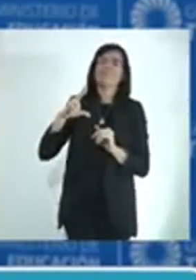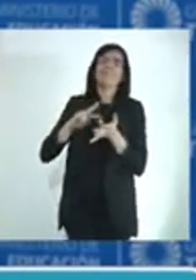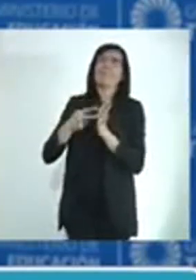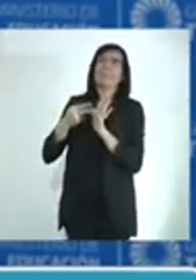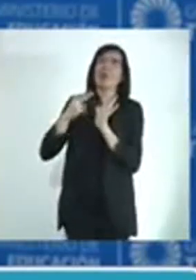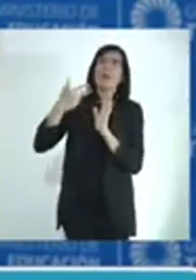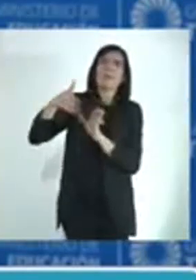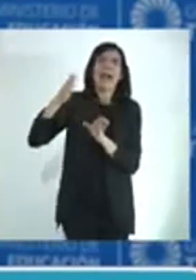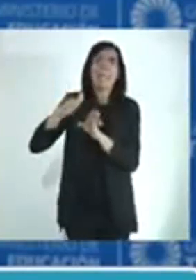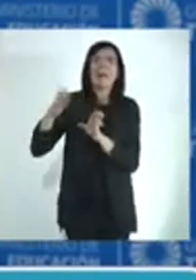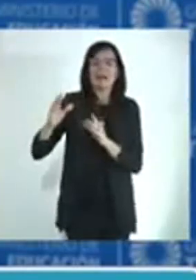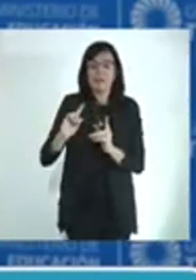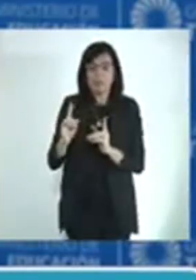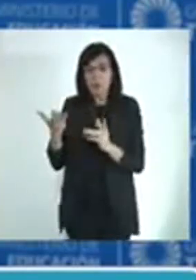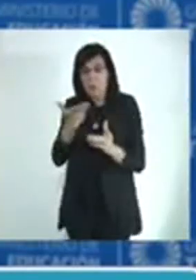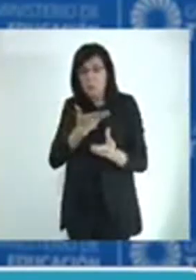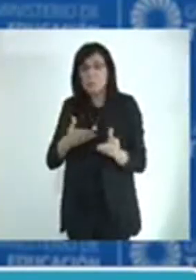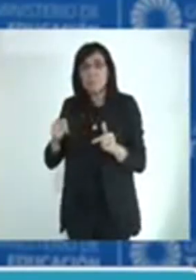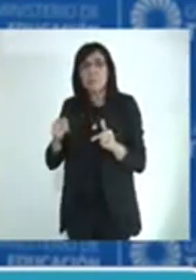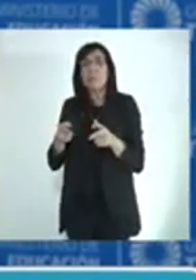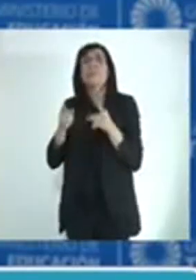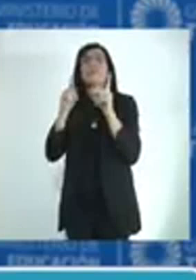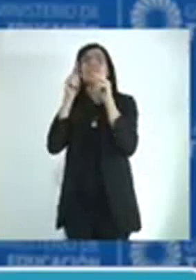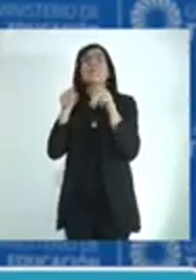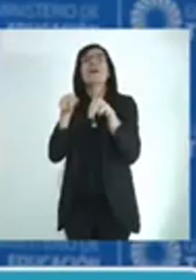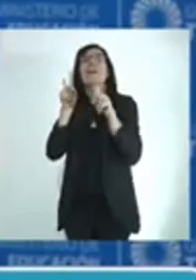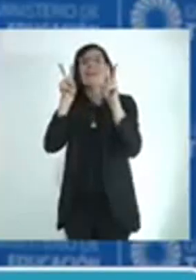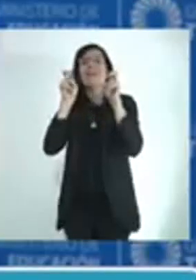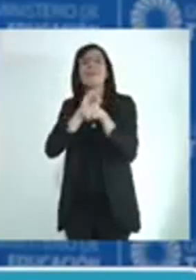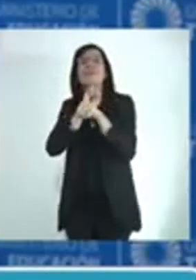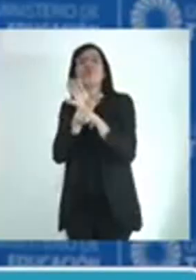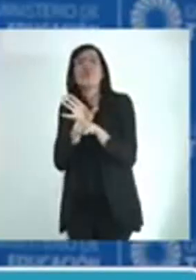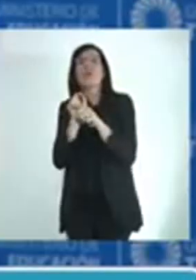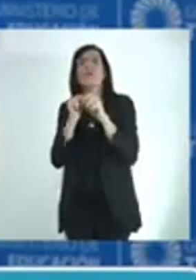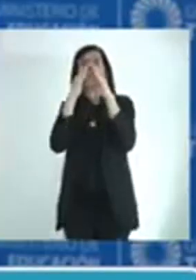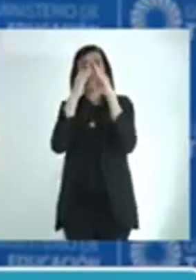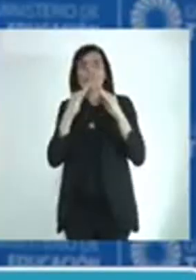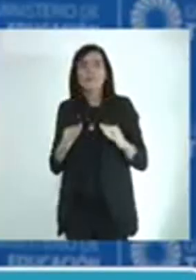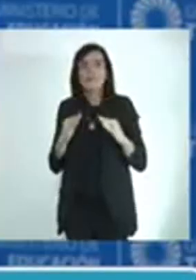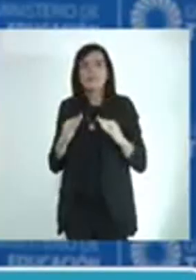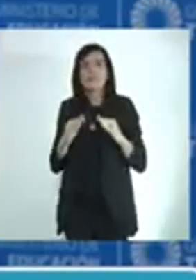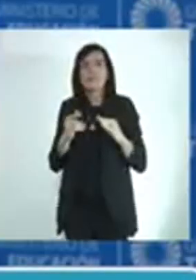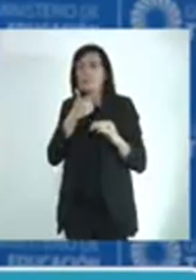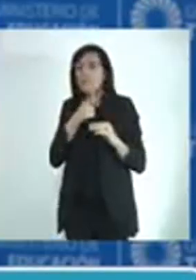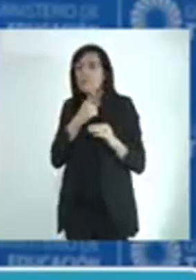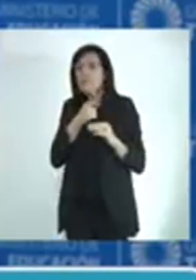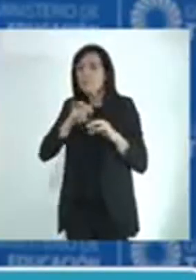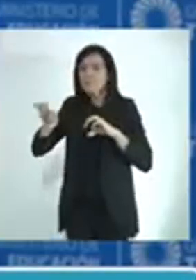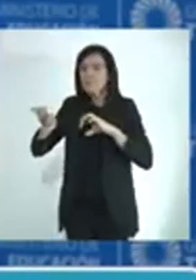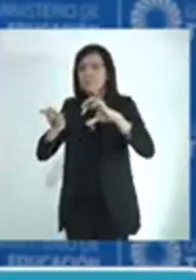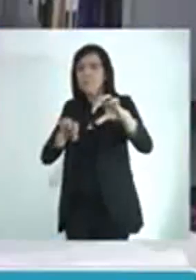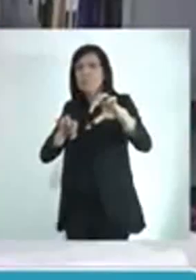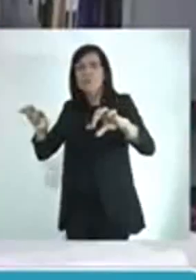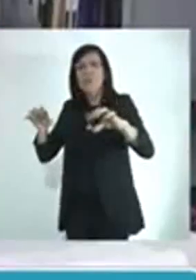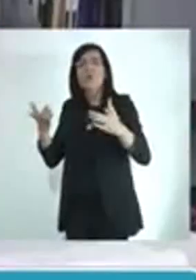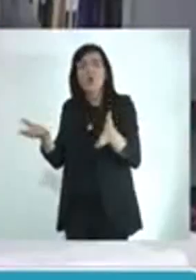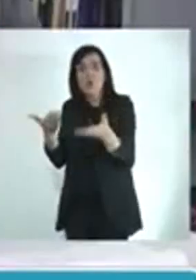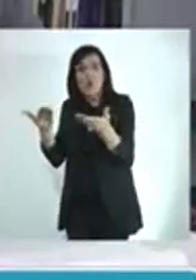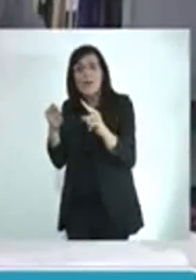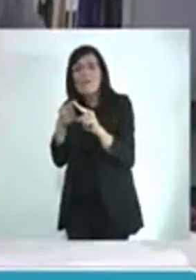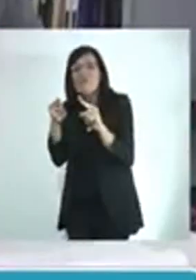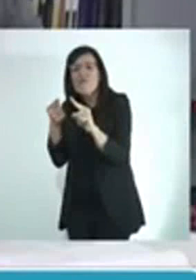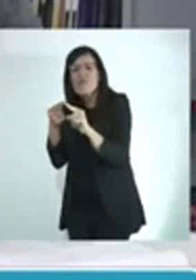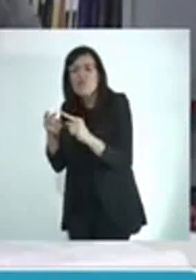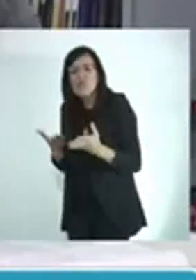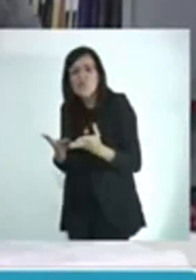familias. Claro. Porque en esto también el fortalecimiento del vínculo claro, de la familia. La familia tiene que ser lo que el bullying, todo lo que claro. lo